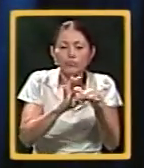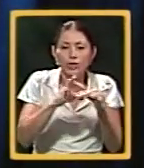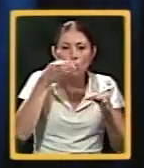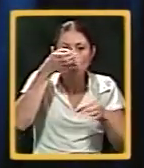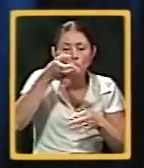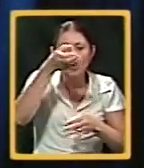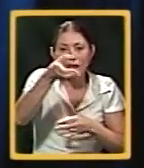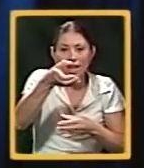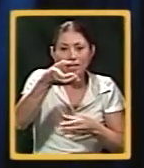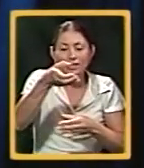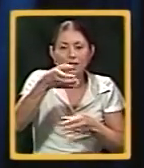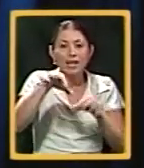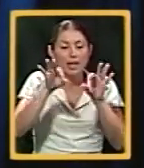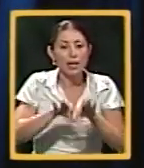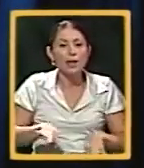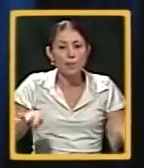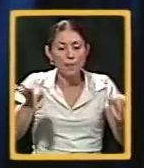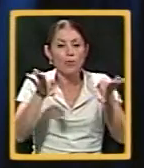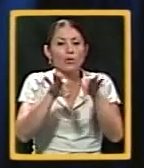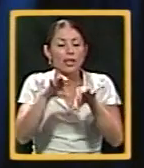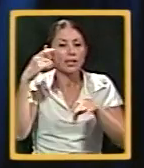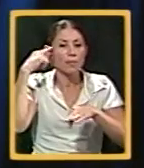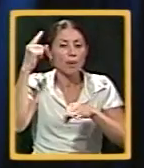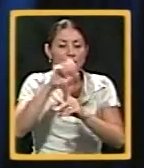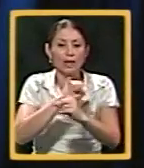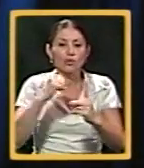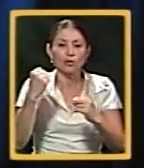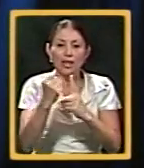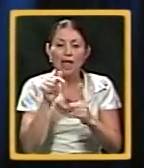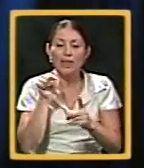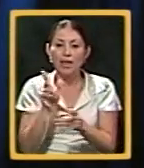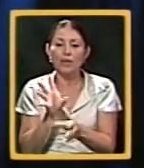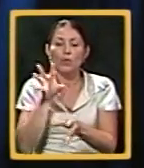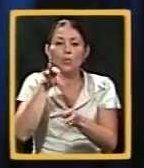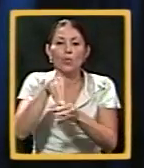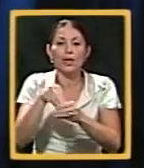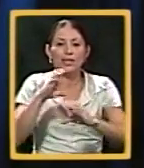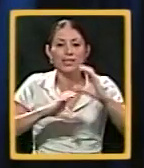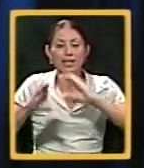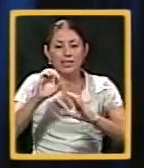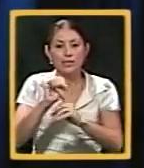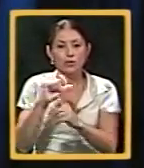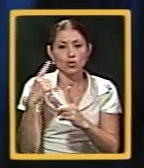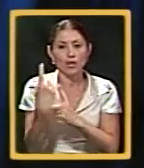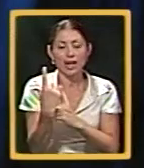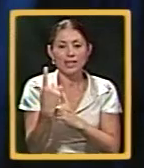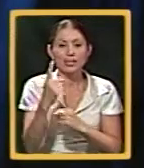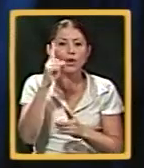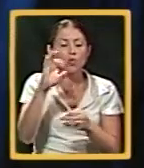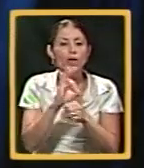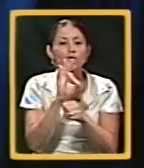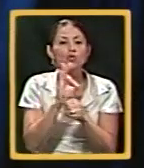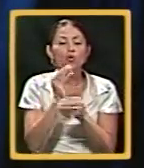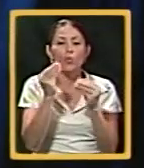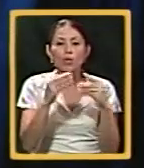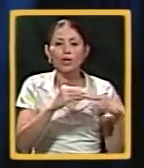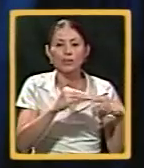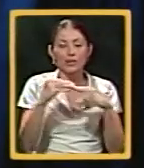que atañen a la sociedad, al individuo mismo, y ahí entran las ciencias sociales, ¿verdad?, en una función muy